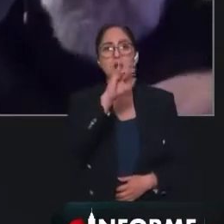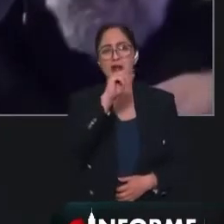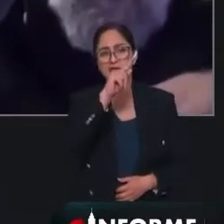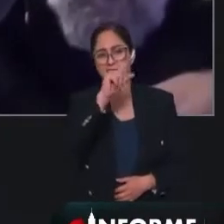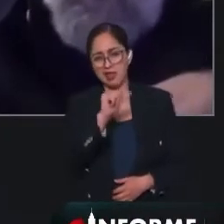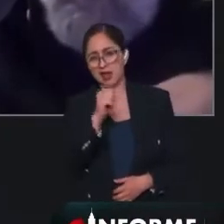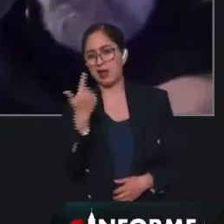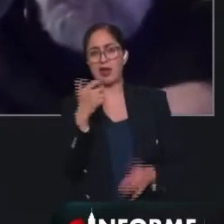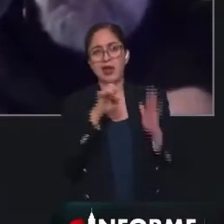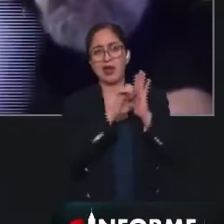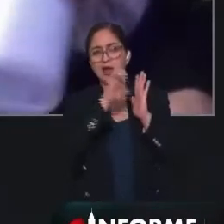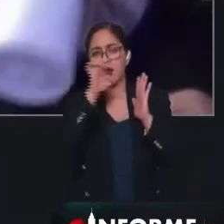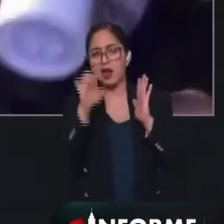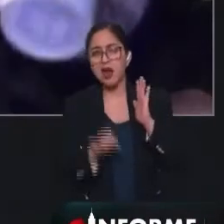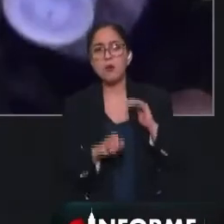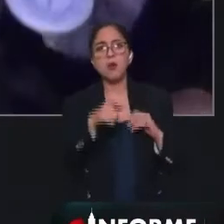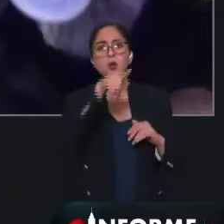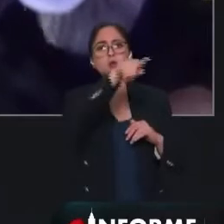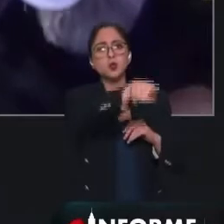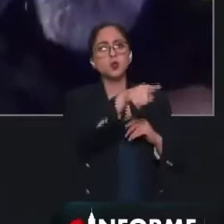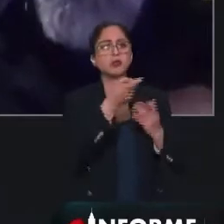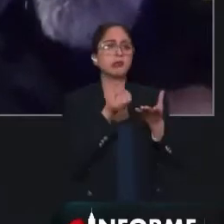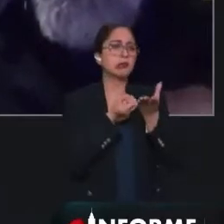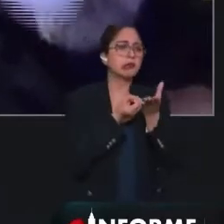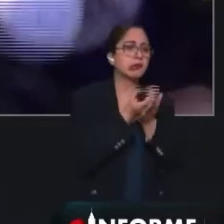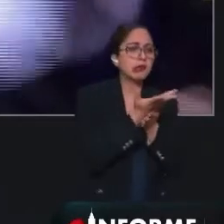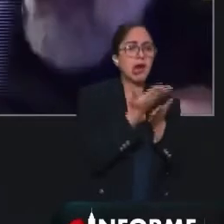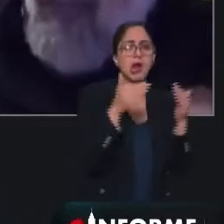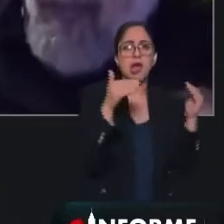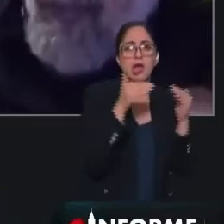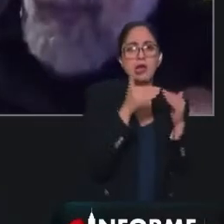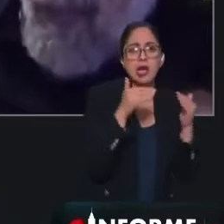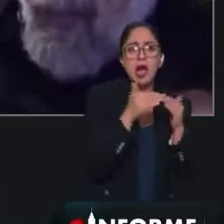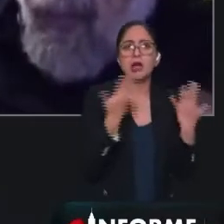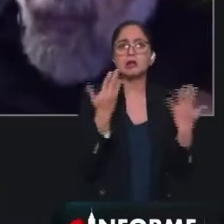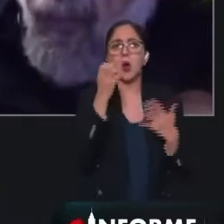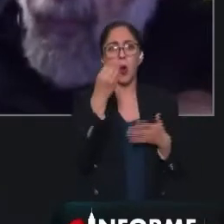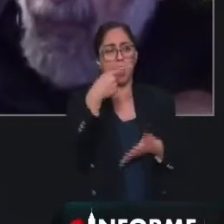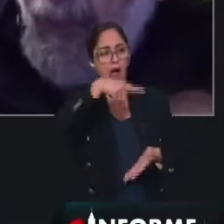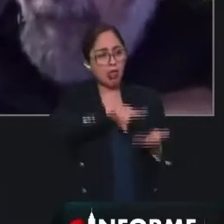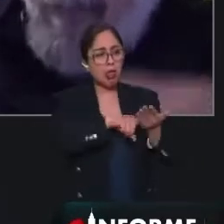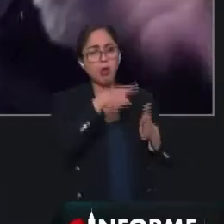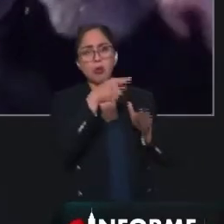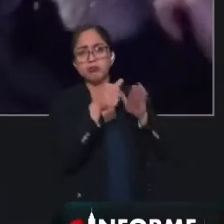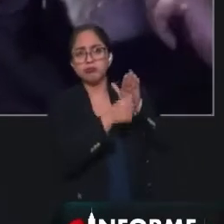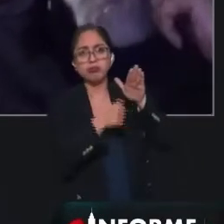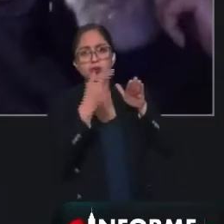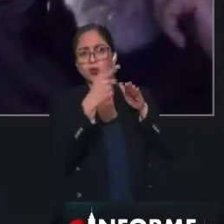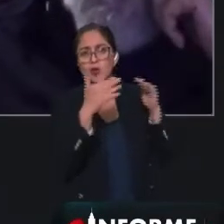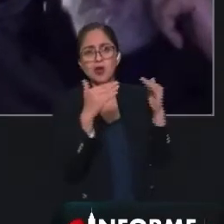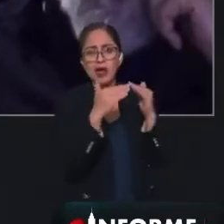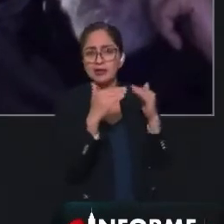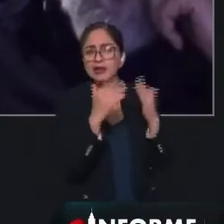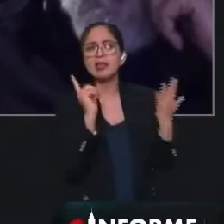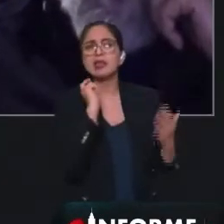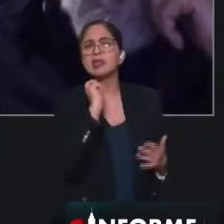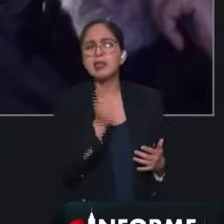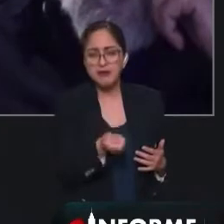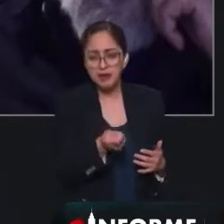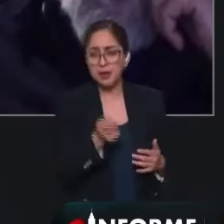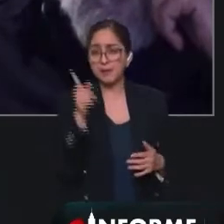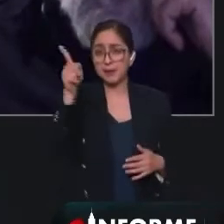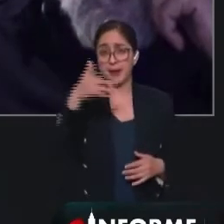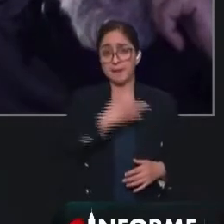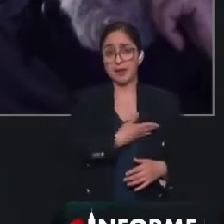la cotidianeidad, saliendo de la casa, incluso dentro de la misma casa. Bueno, la paz es fruto de la justicia, dijo